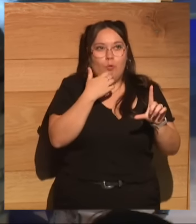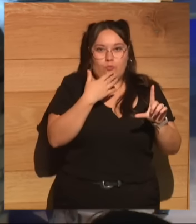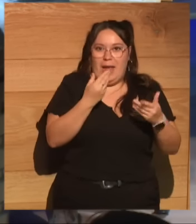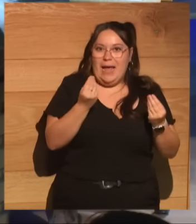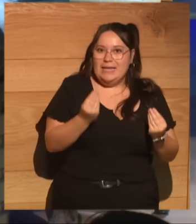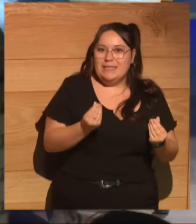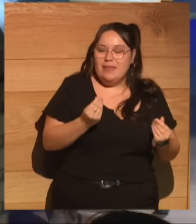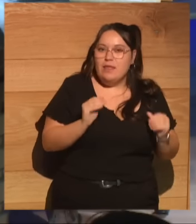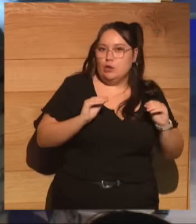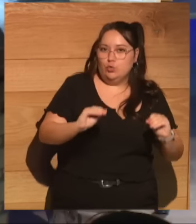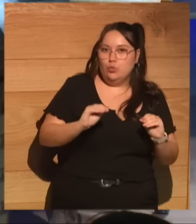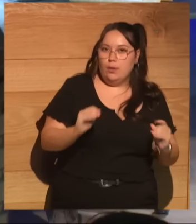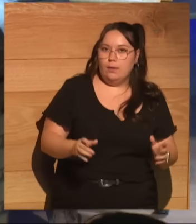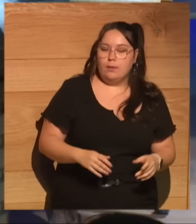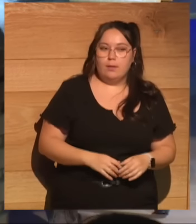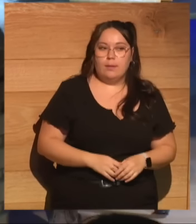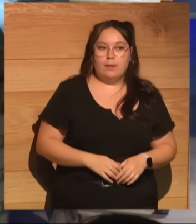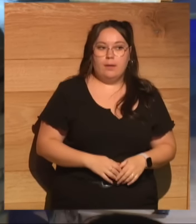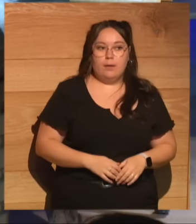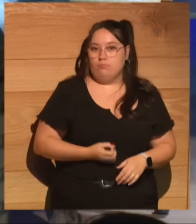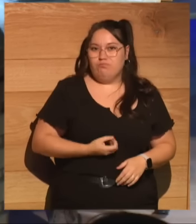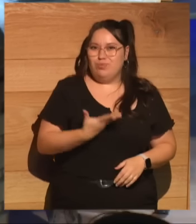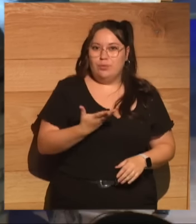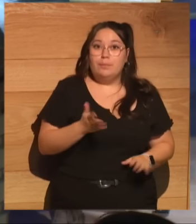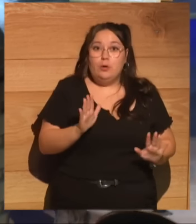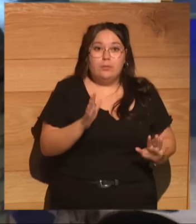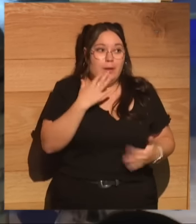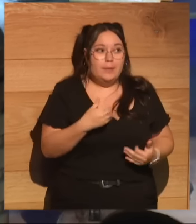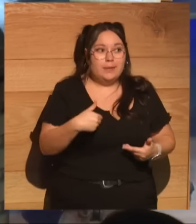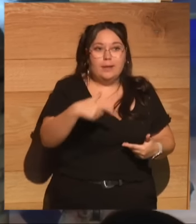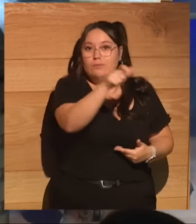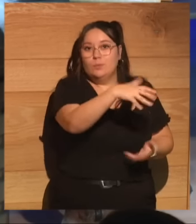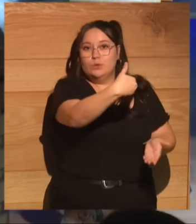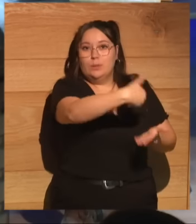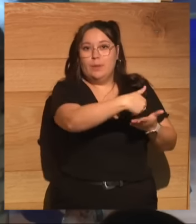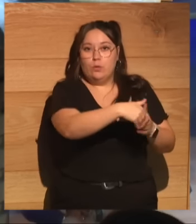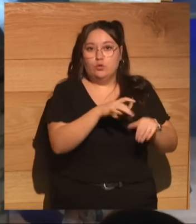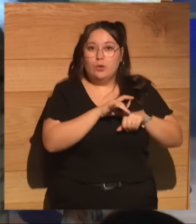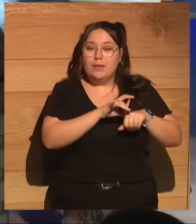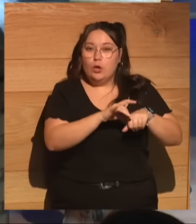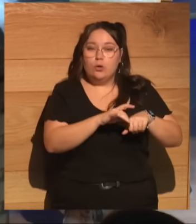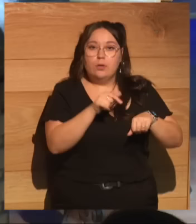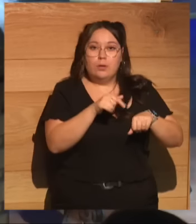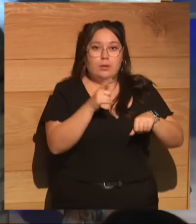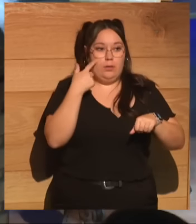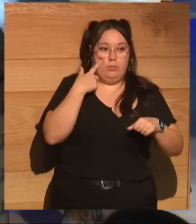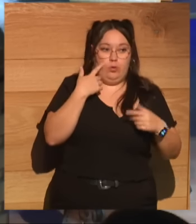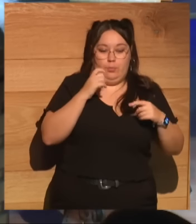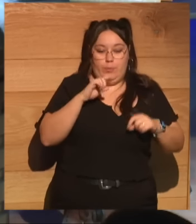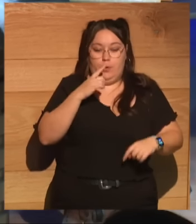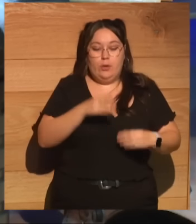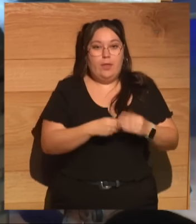de, es suya, sí, de es, Tim Burton, ¿no? Pero lo que se encuentra es un encargo también, lo que se encuentra es un guión que evidentemente lo primero que hace